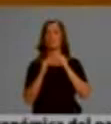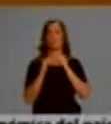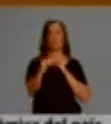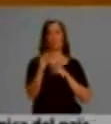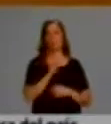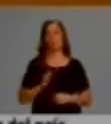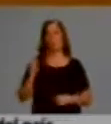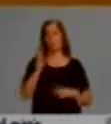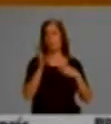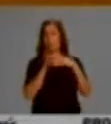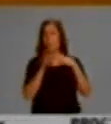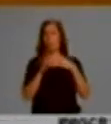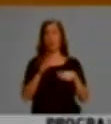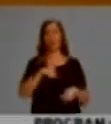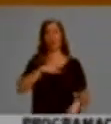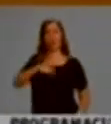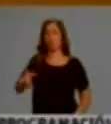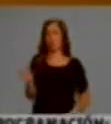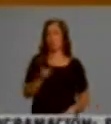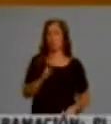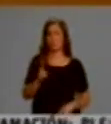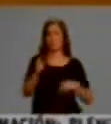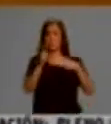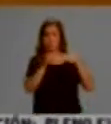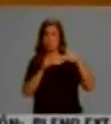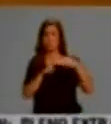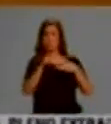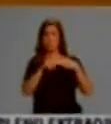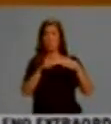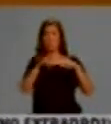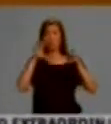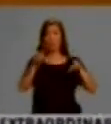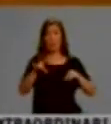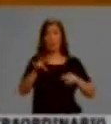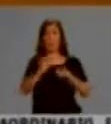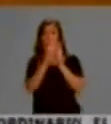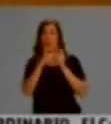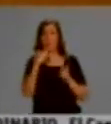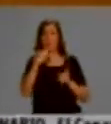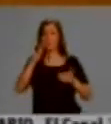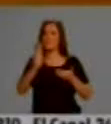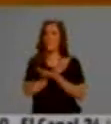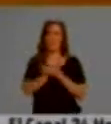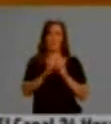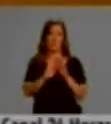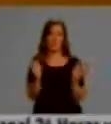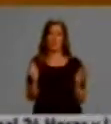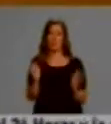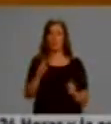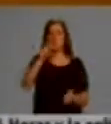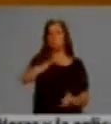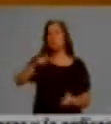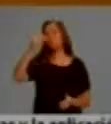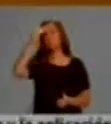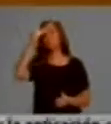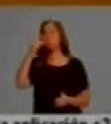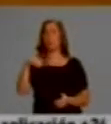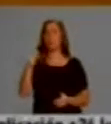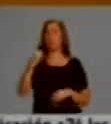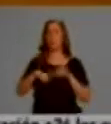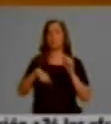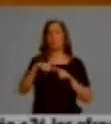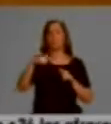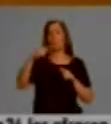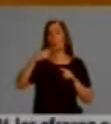estabilidad. No consentiré que ninguno de los dos sufra daño. Que nadie piense que vamos a